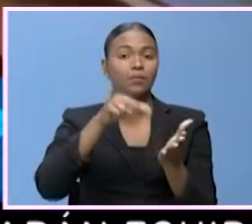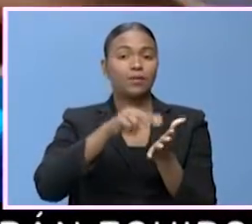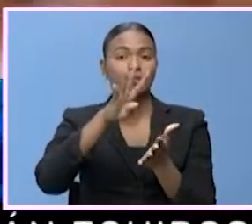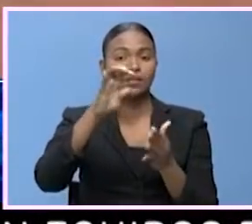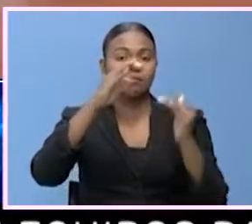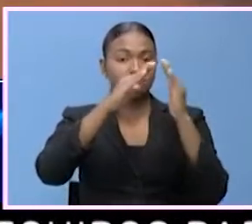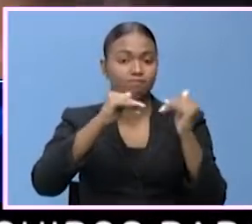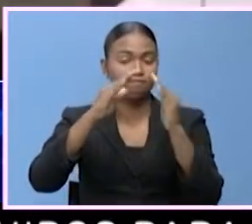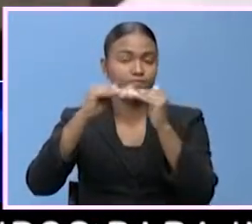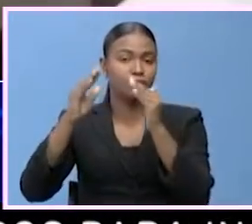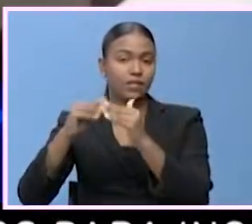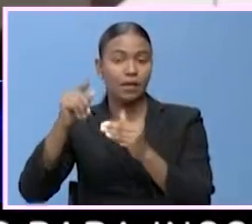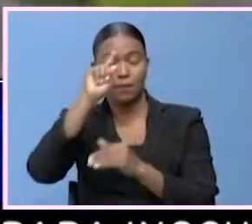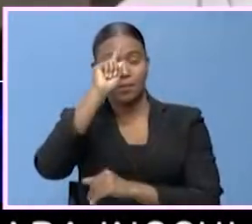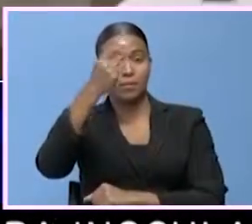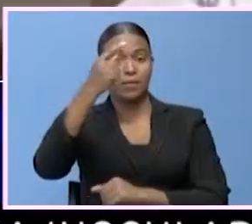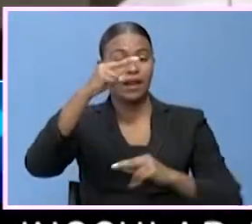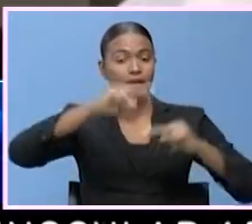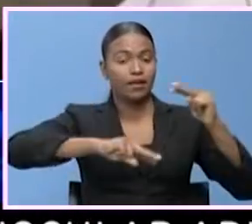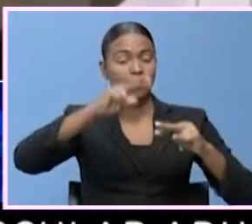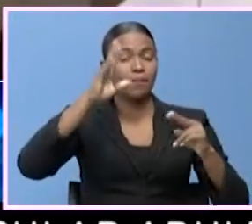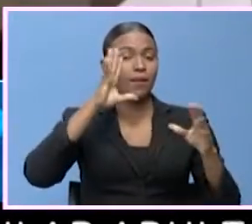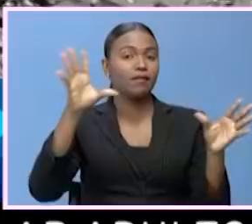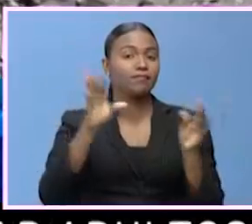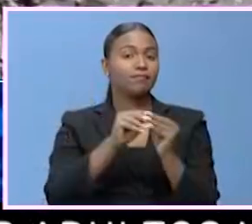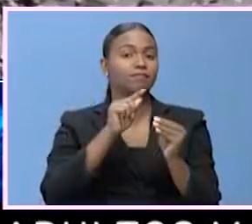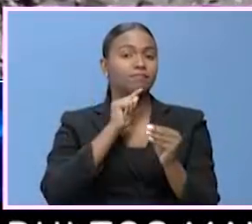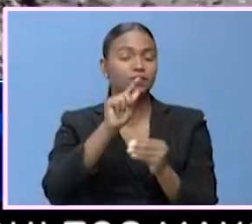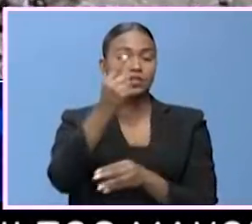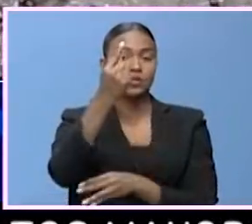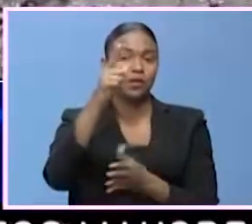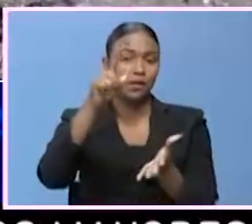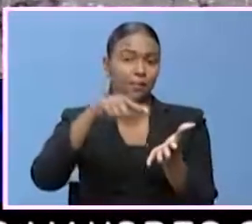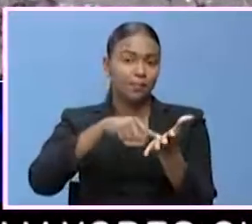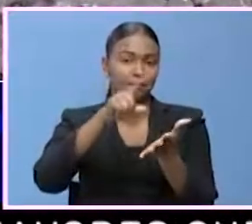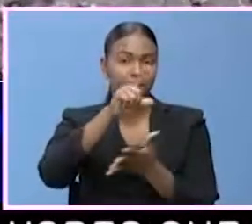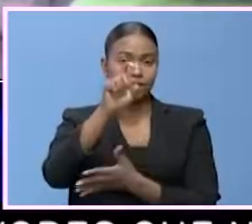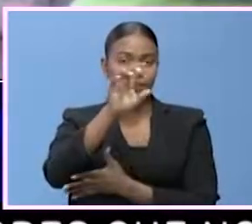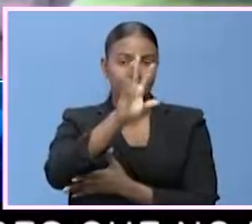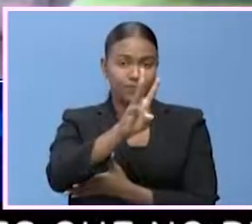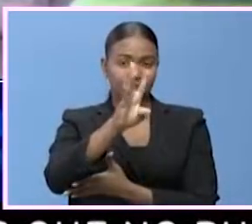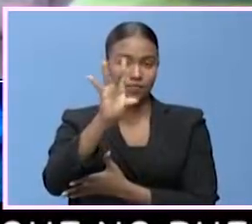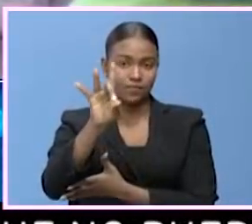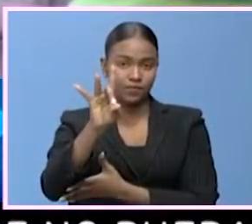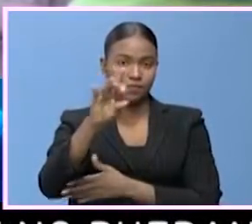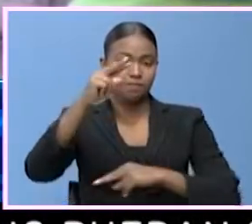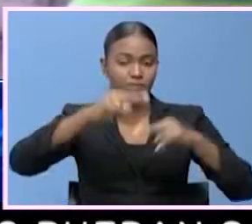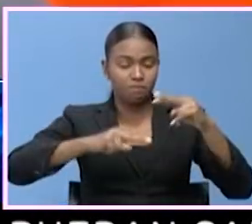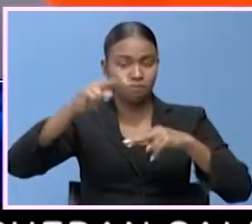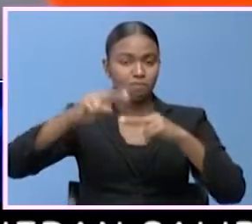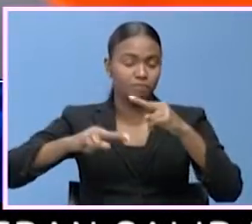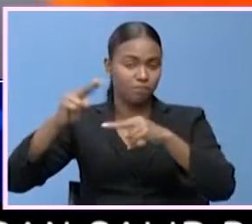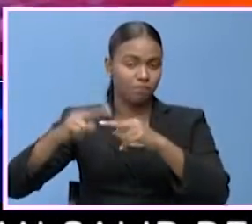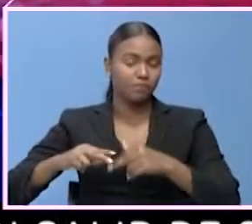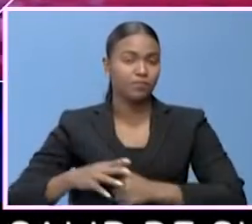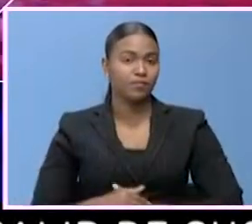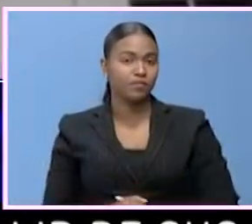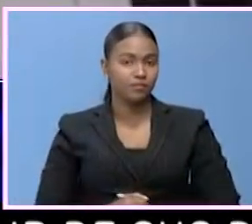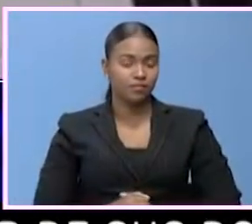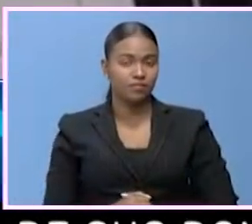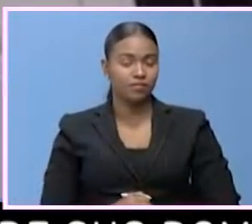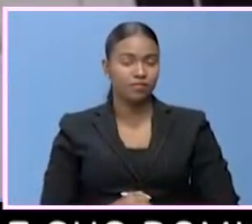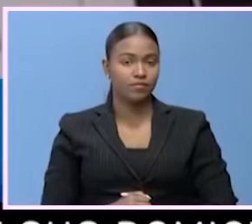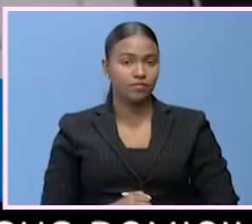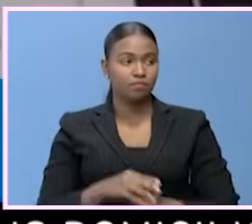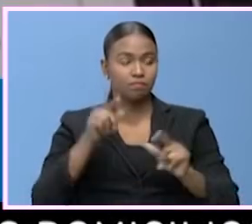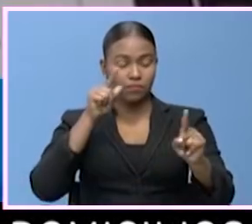viviendas, aunque en su primera fase serán construidos solo 1.168 apartamentos.